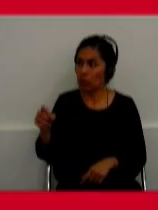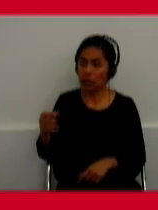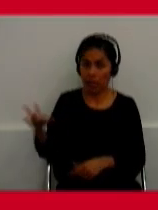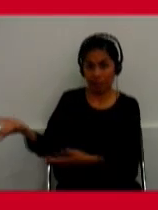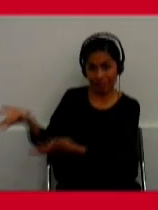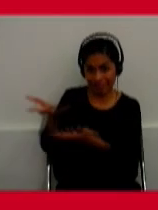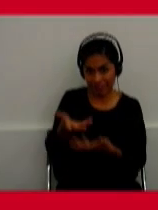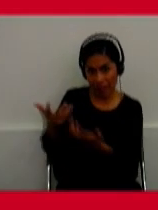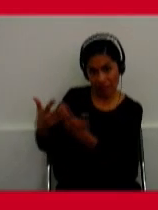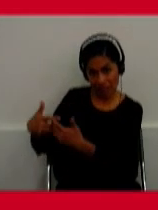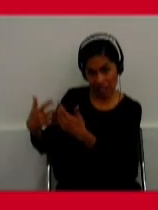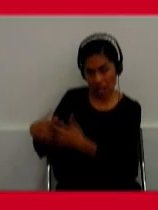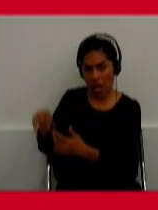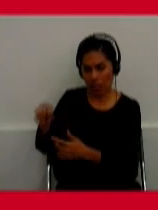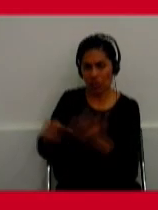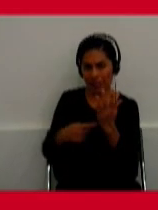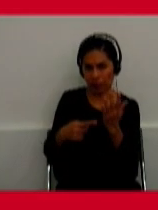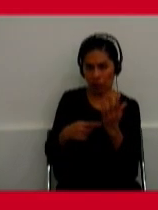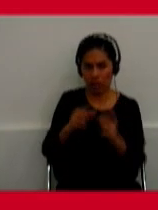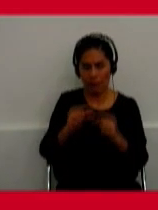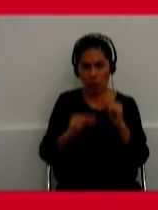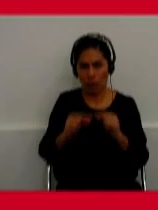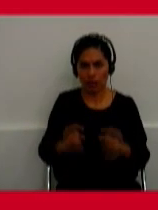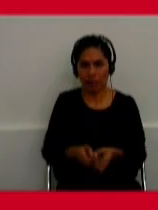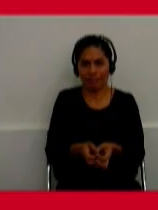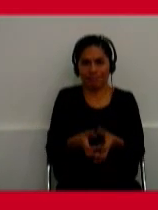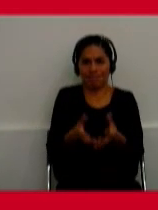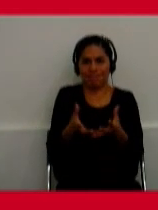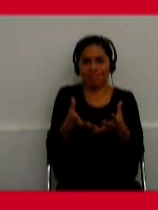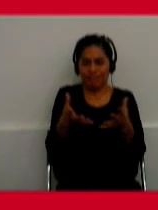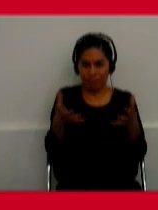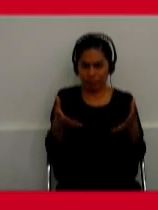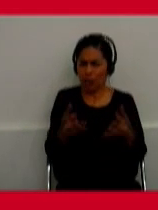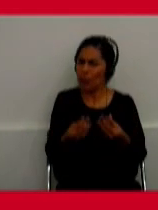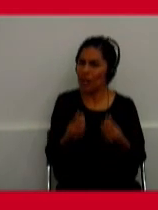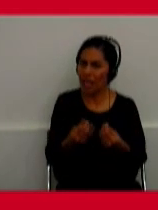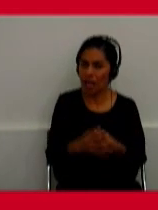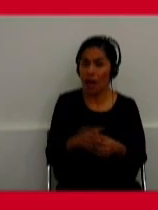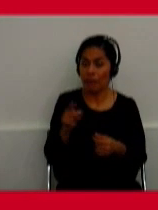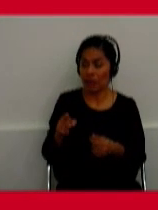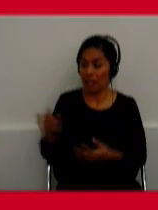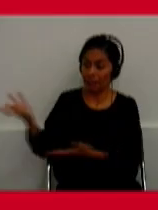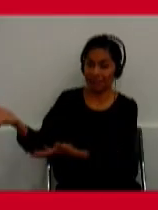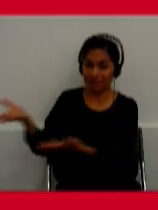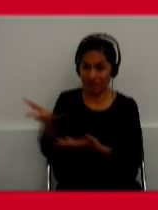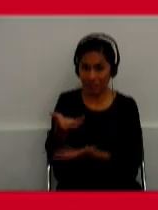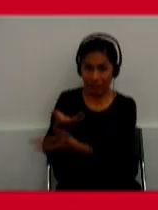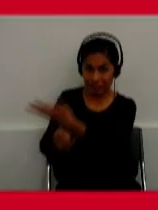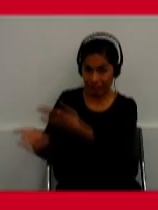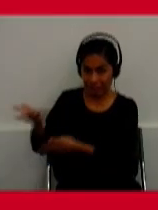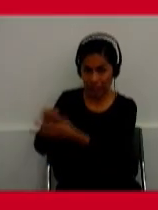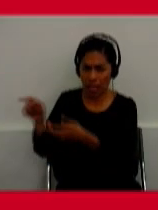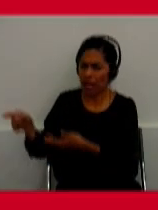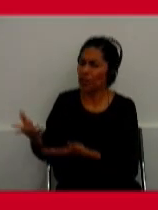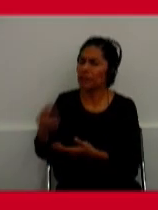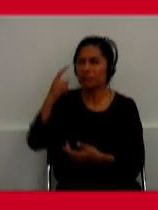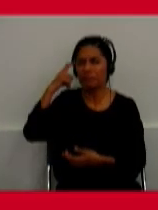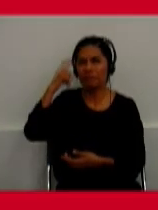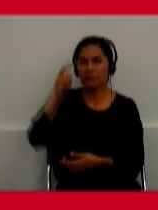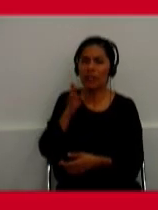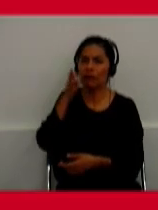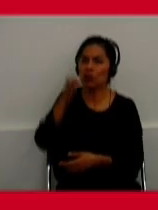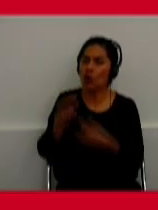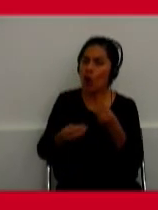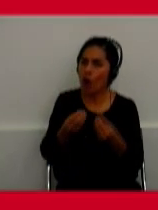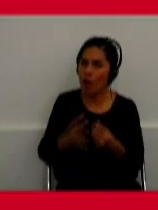5x3. Entonces, la tecnología ha crecido inmensamente. ¿Por qué? Porque los proveedores están pensando en un futuro, y